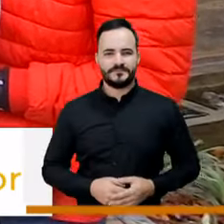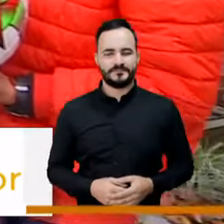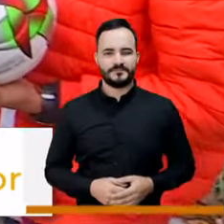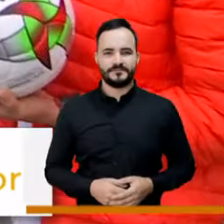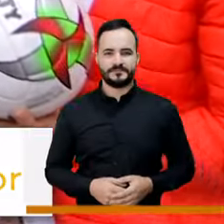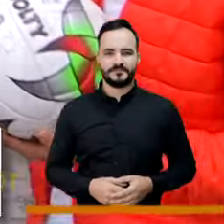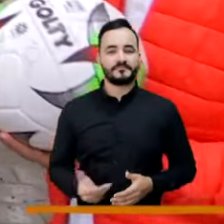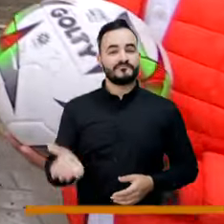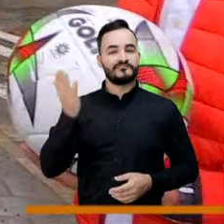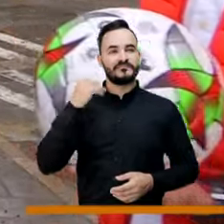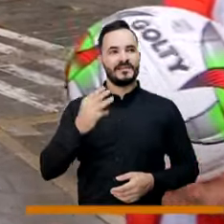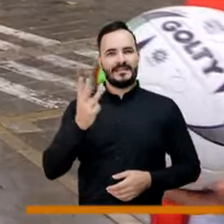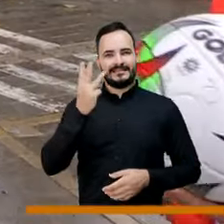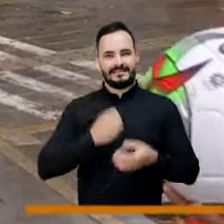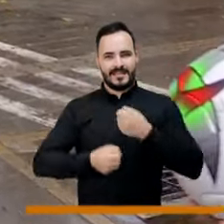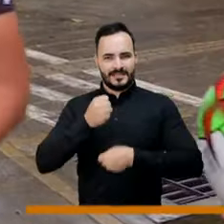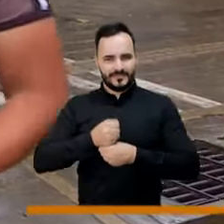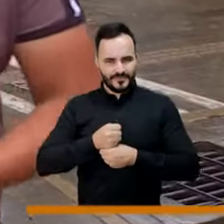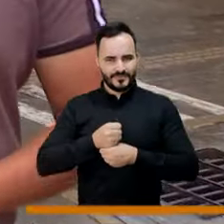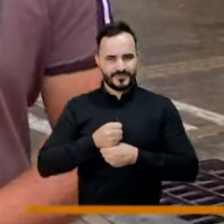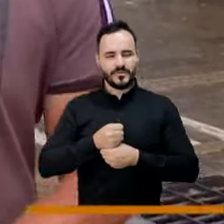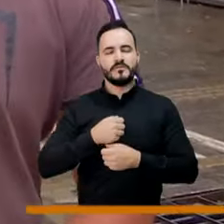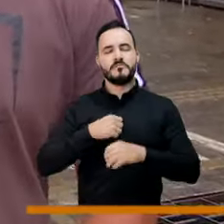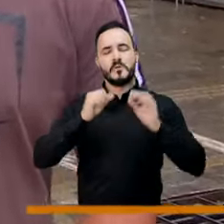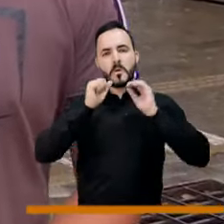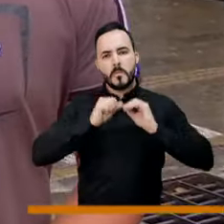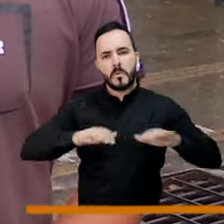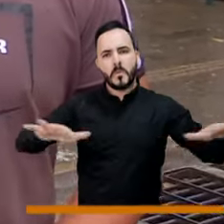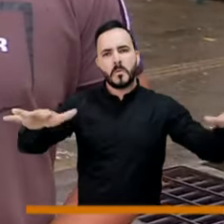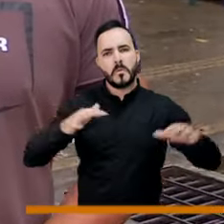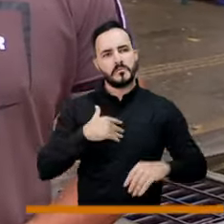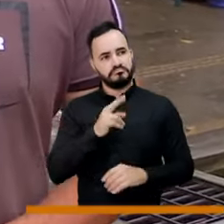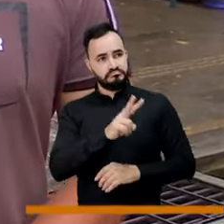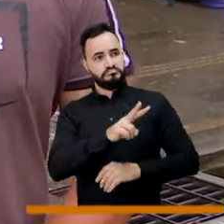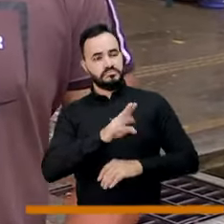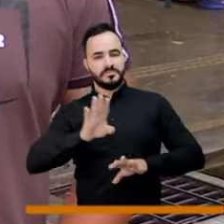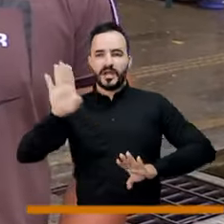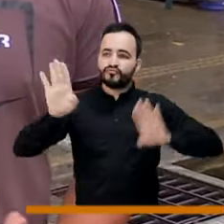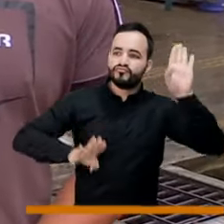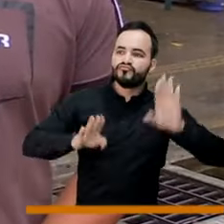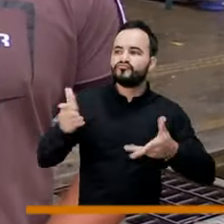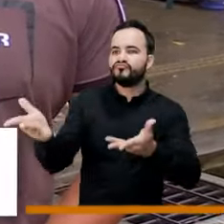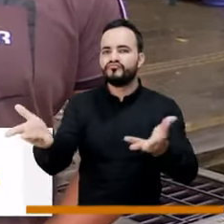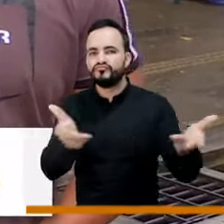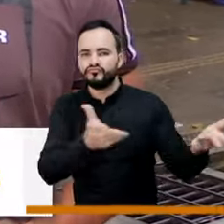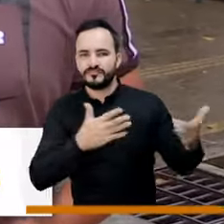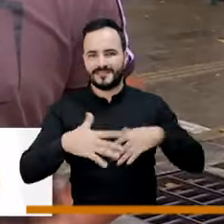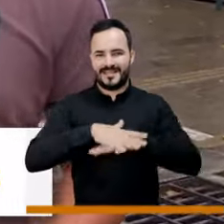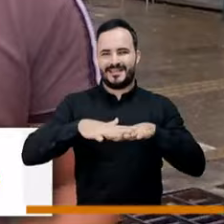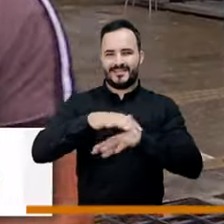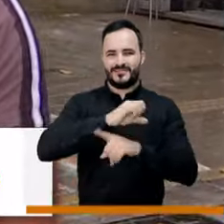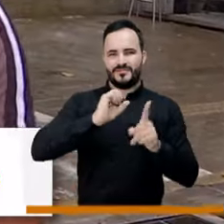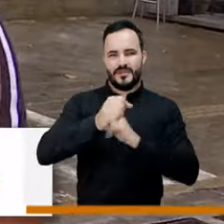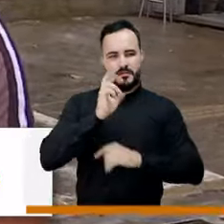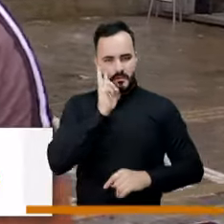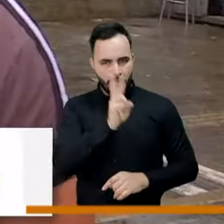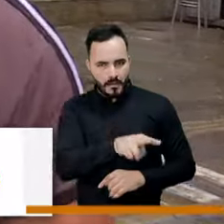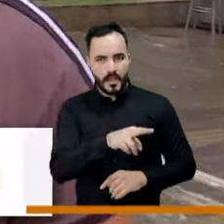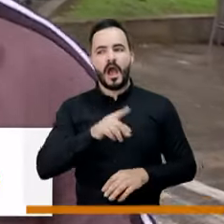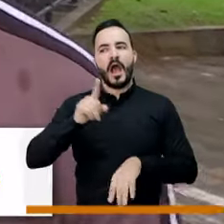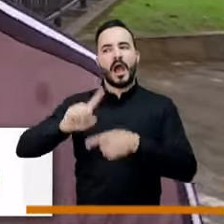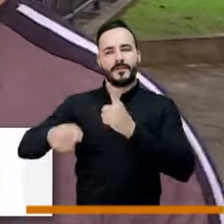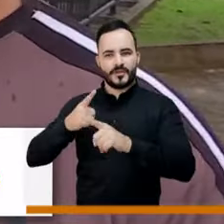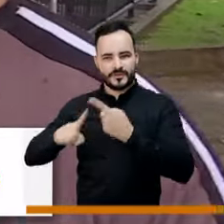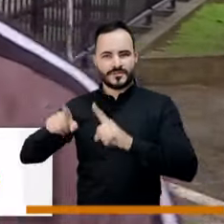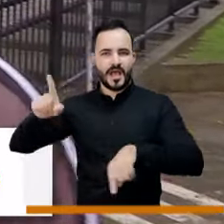Hace 3 años hubo una convocatoria por parte de las redes sociales y ciertas amistades